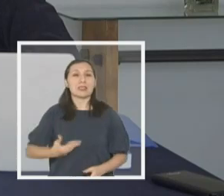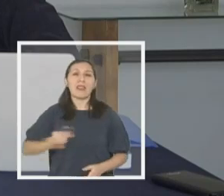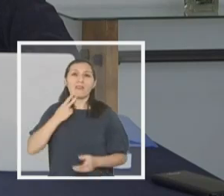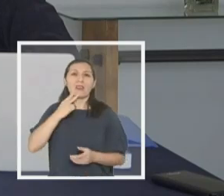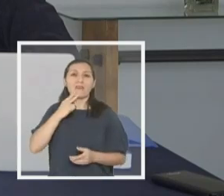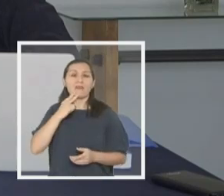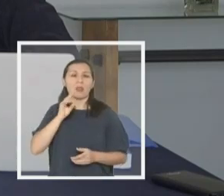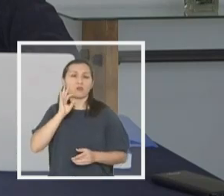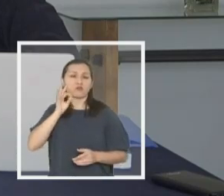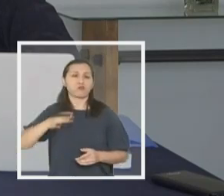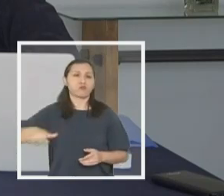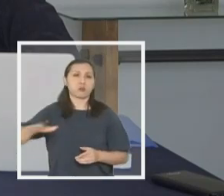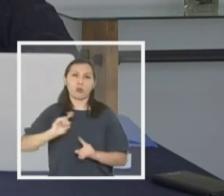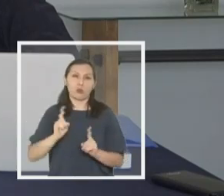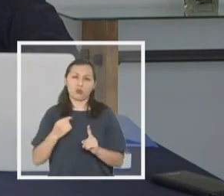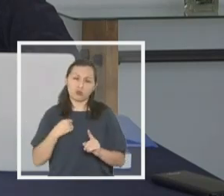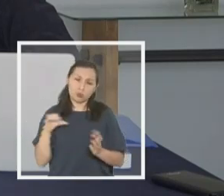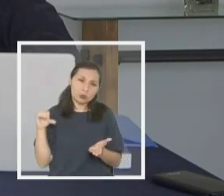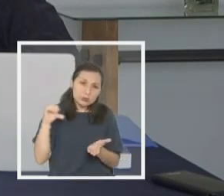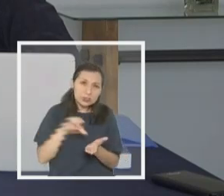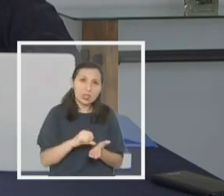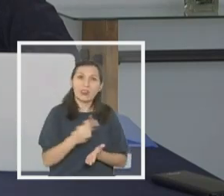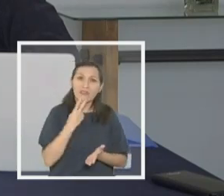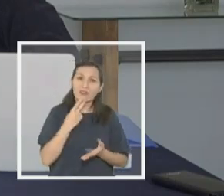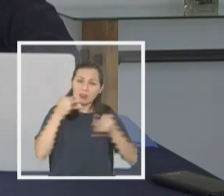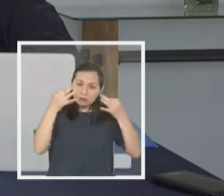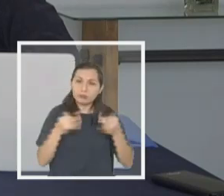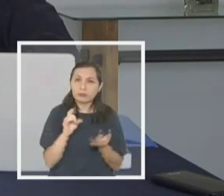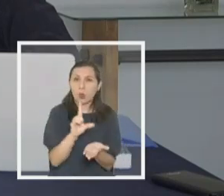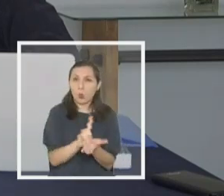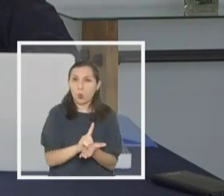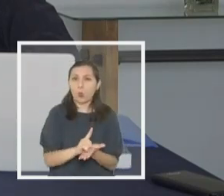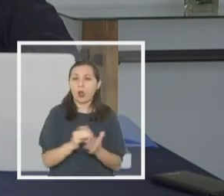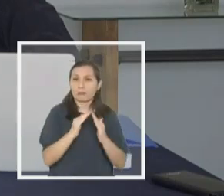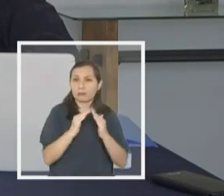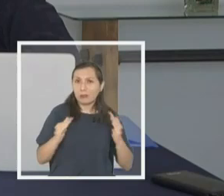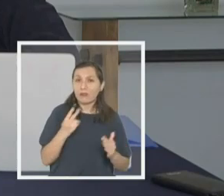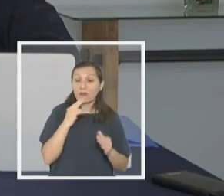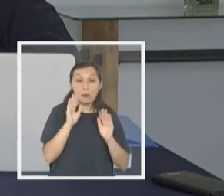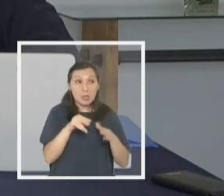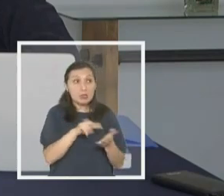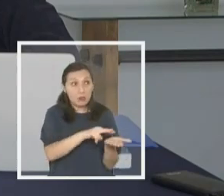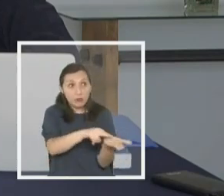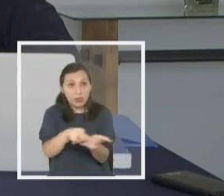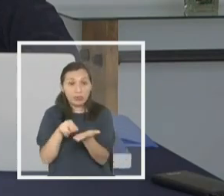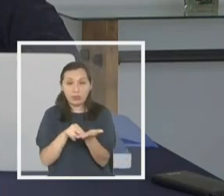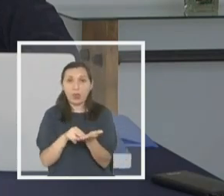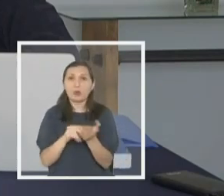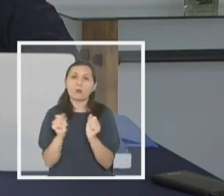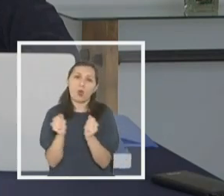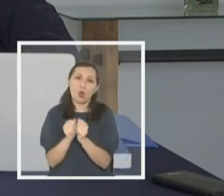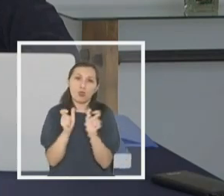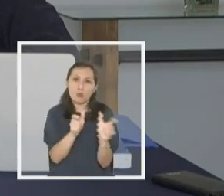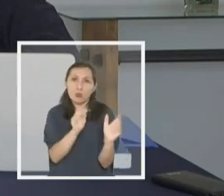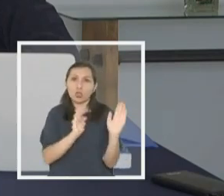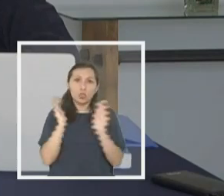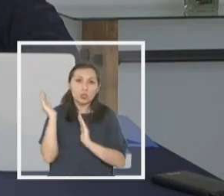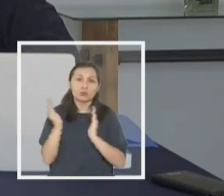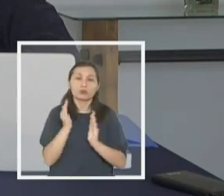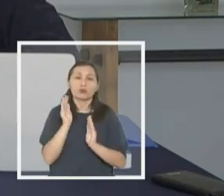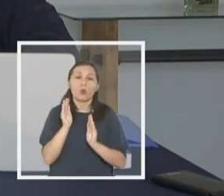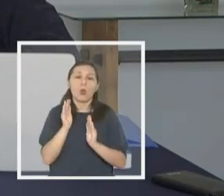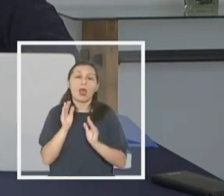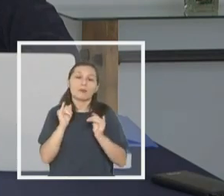el sector oriente de Santiago, yo me quise ir al centro justamente en un lugar en donde se vive también esa realidad, por cierto, con protección propia de la